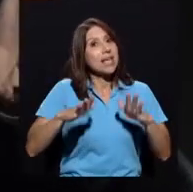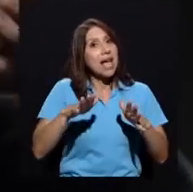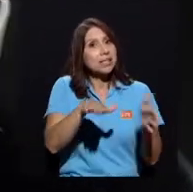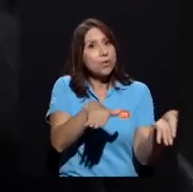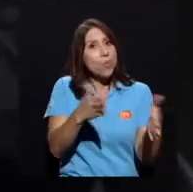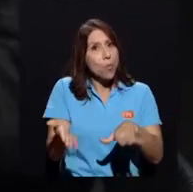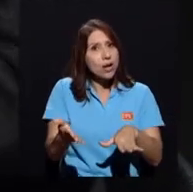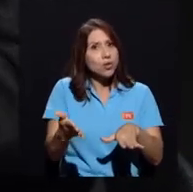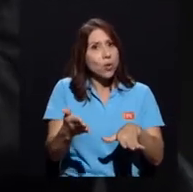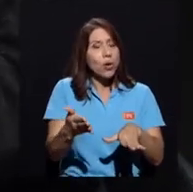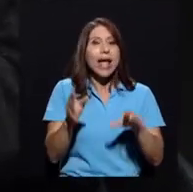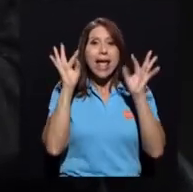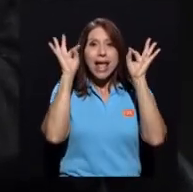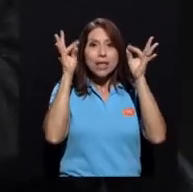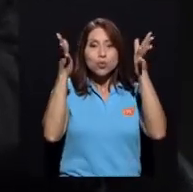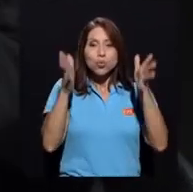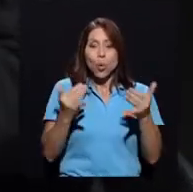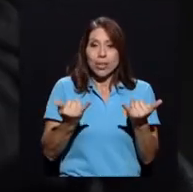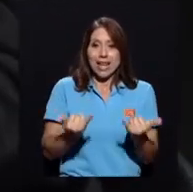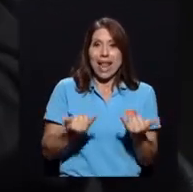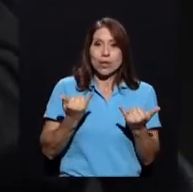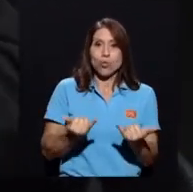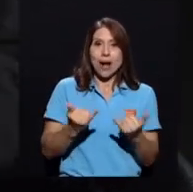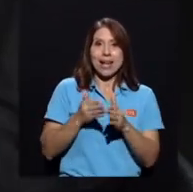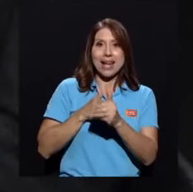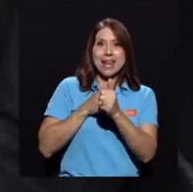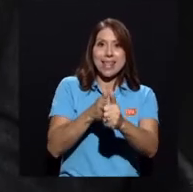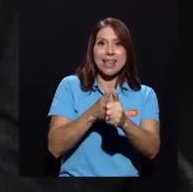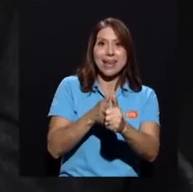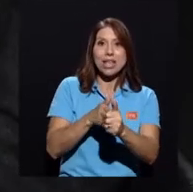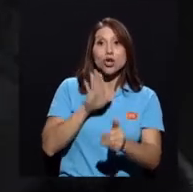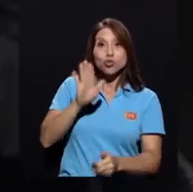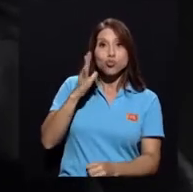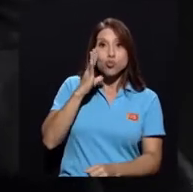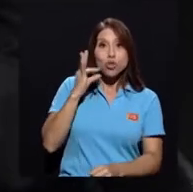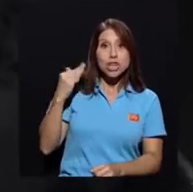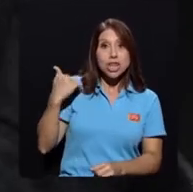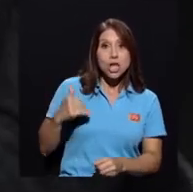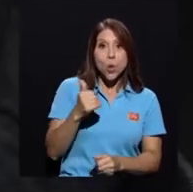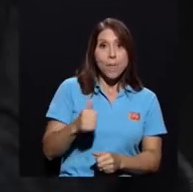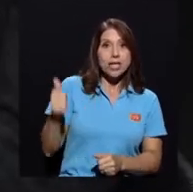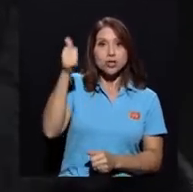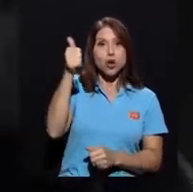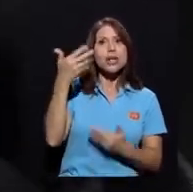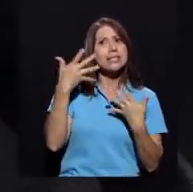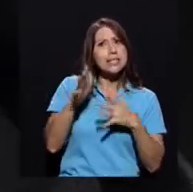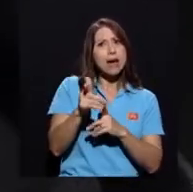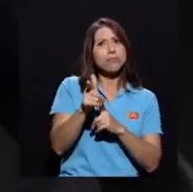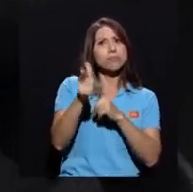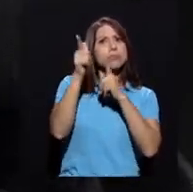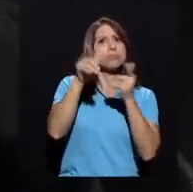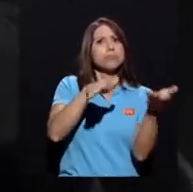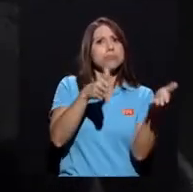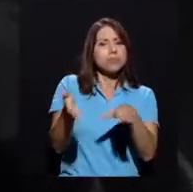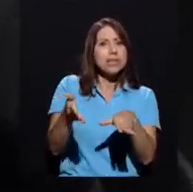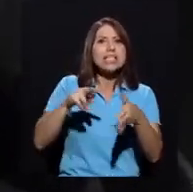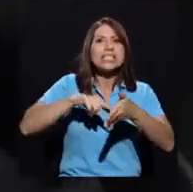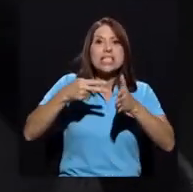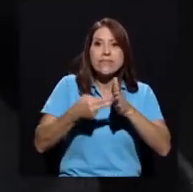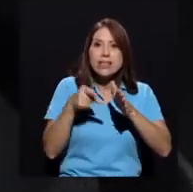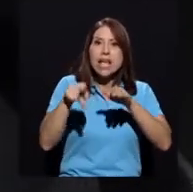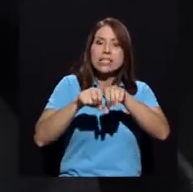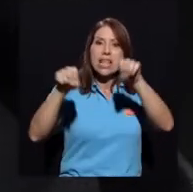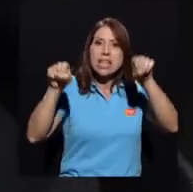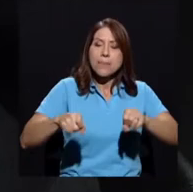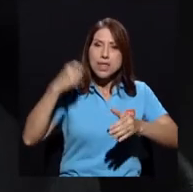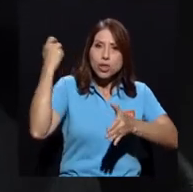tutor del actual líder, que era su tío, su tío mayor, fue ejecutado. Eso indica que es un régimen duro que